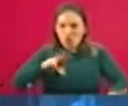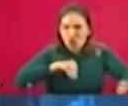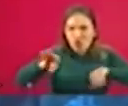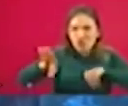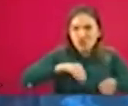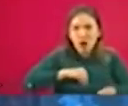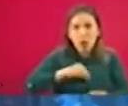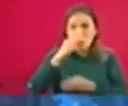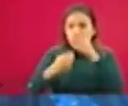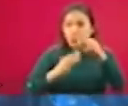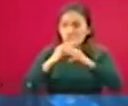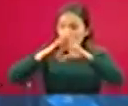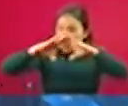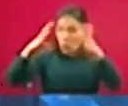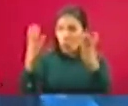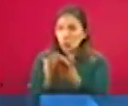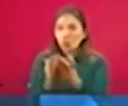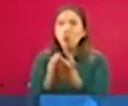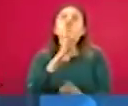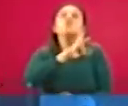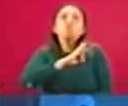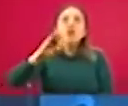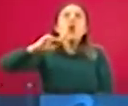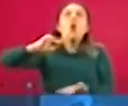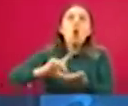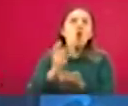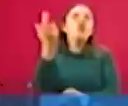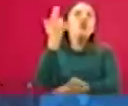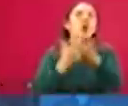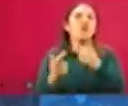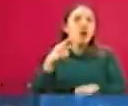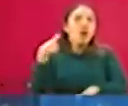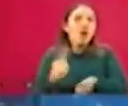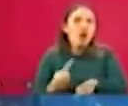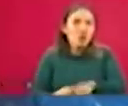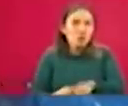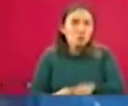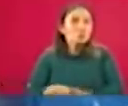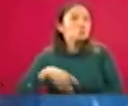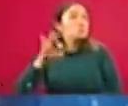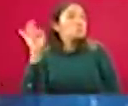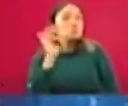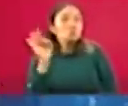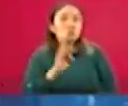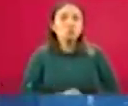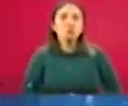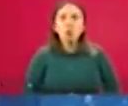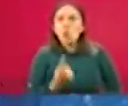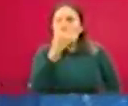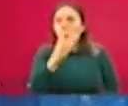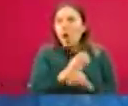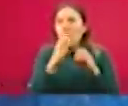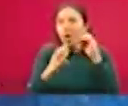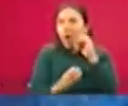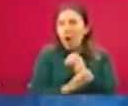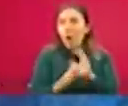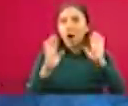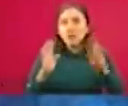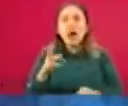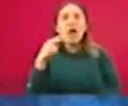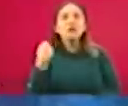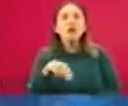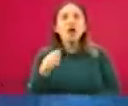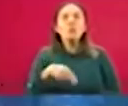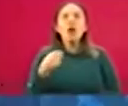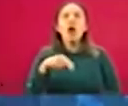la prueba no son necesariamente las que corresponden a la acción gubernamental. Digamos, es común que una persona, solo por